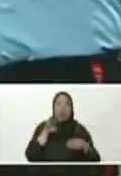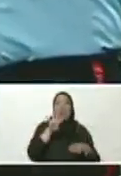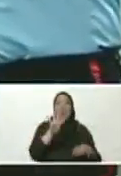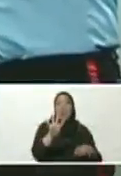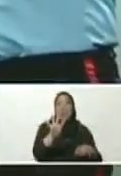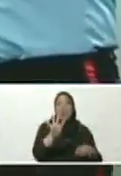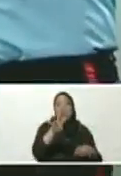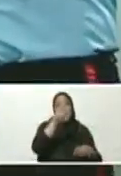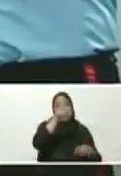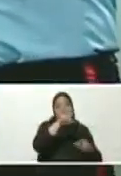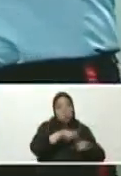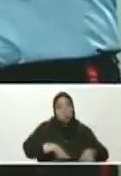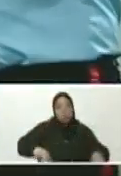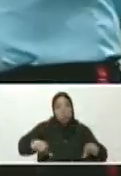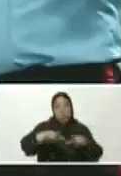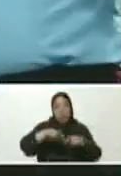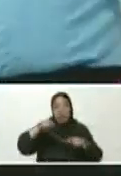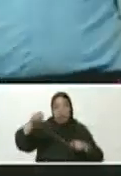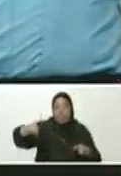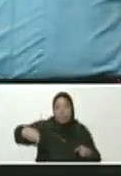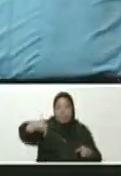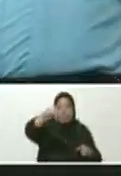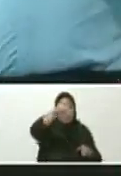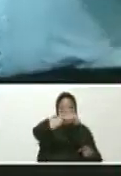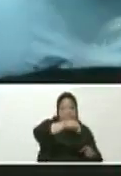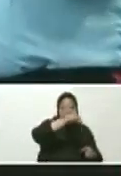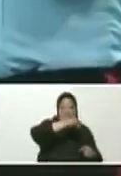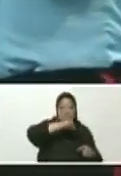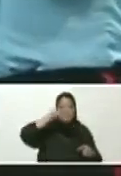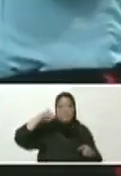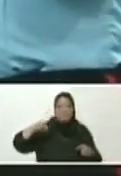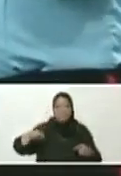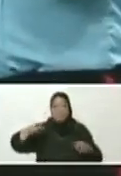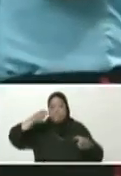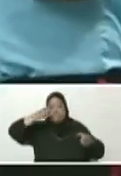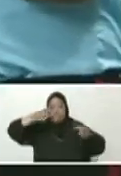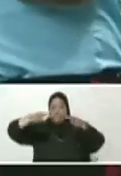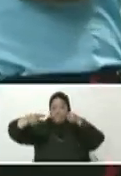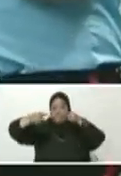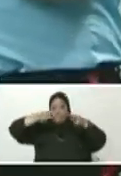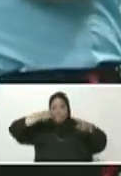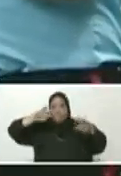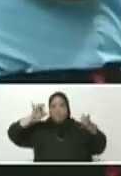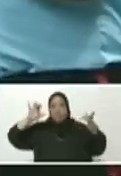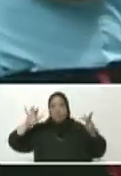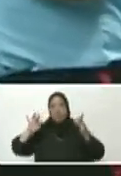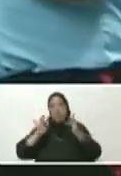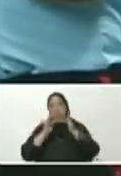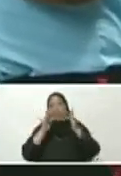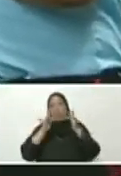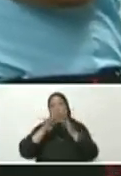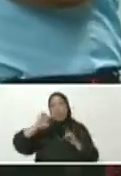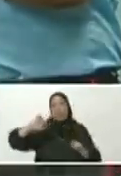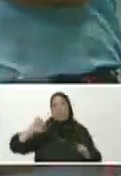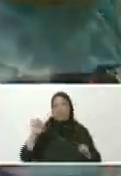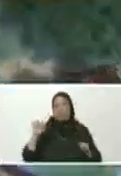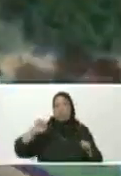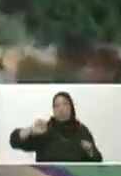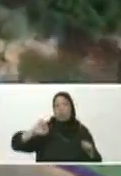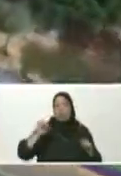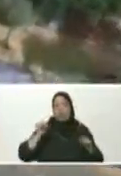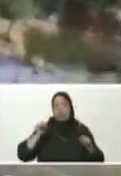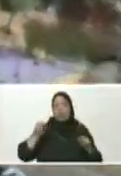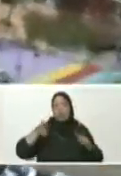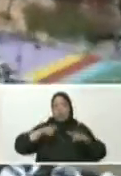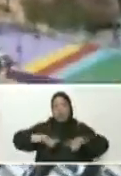En 4 puntos diferentes. Estás observando. Perfecto. Y además estás en conexión con la central de policía. Cualquier tema te dice, mira, en la